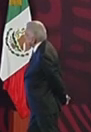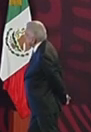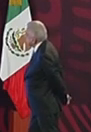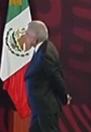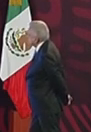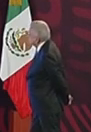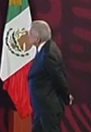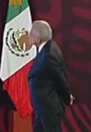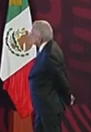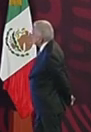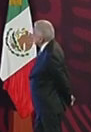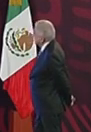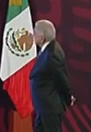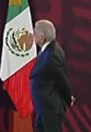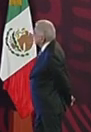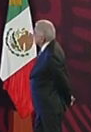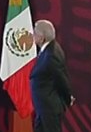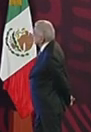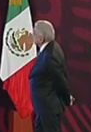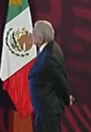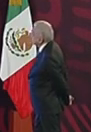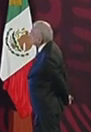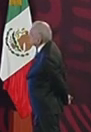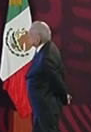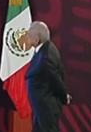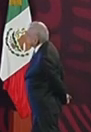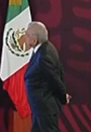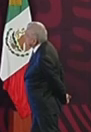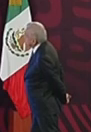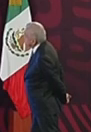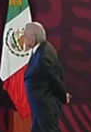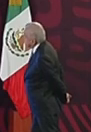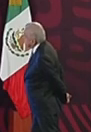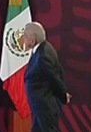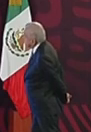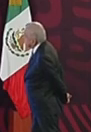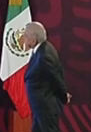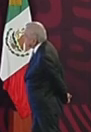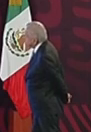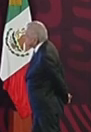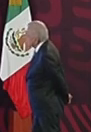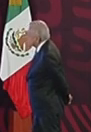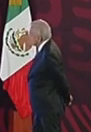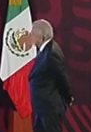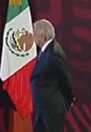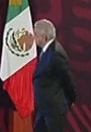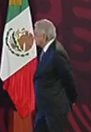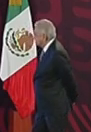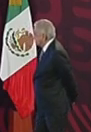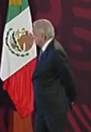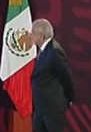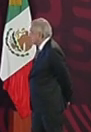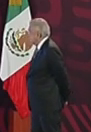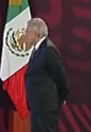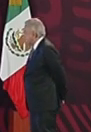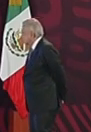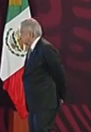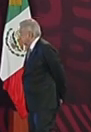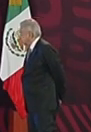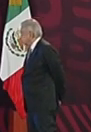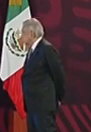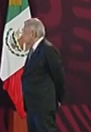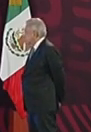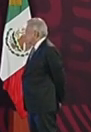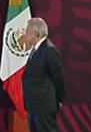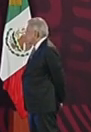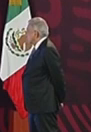1.562 personas para los cuerpos de gobierno y también para los equipos de supervisión, además de avanzar en la